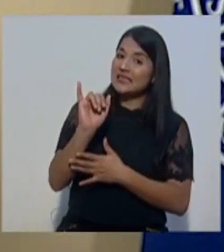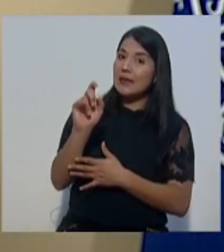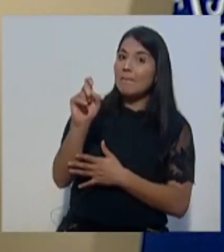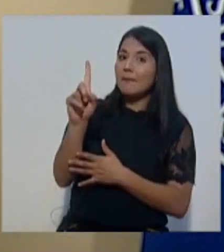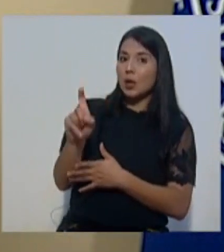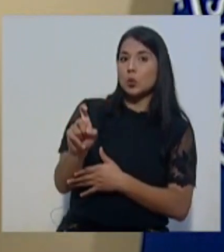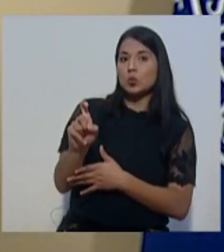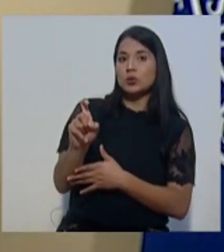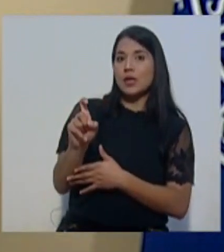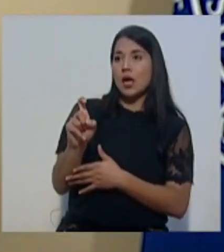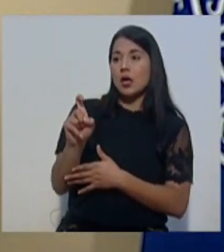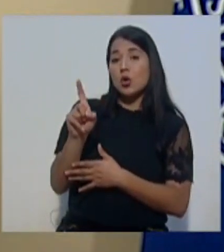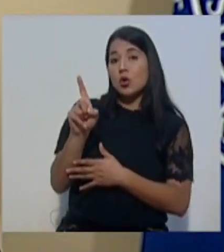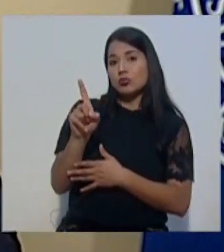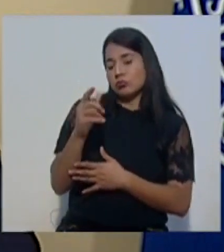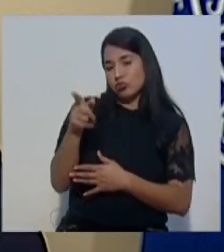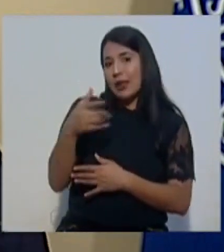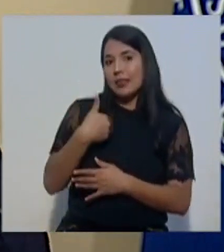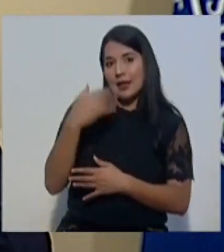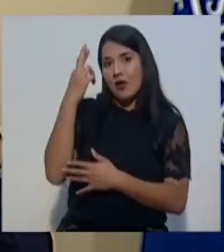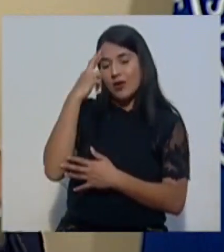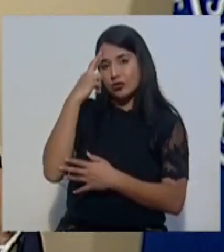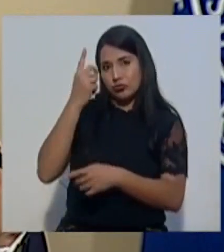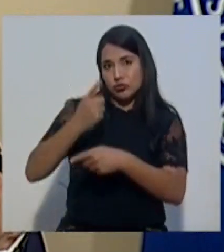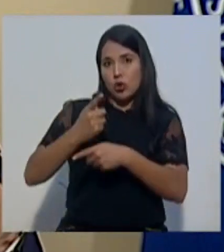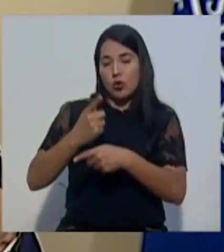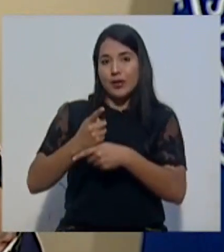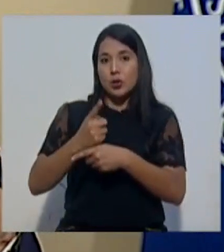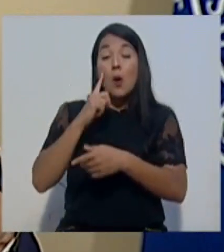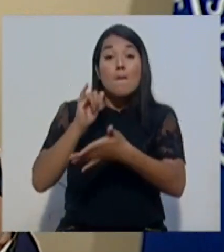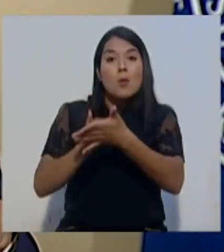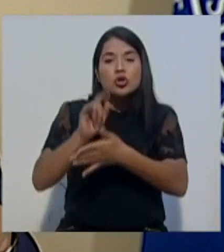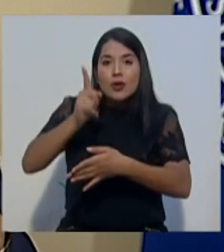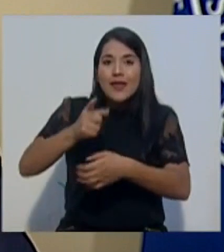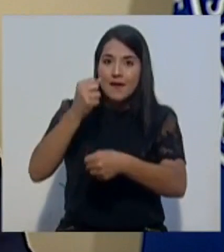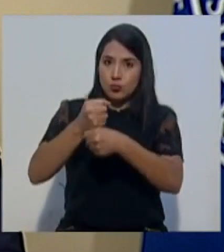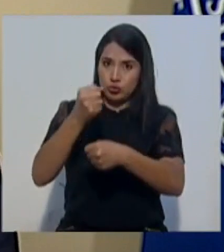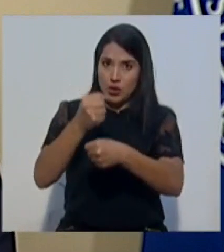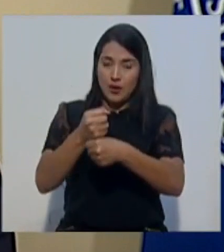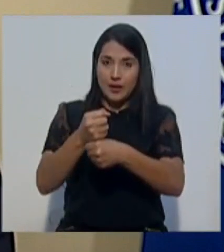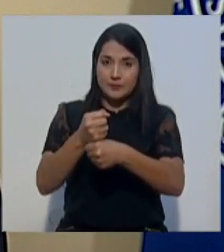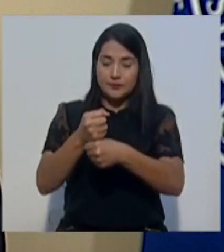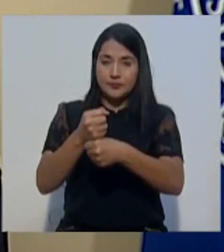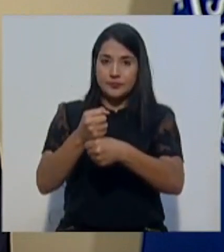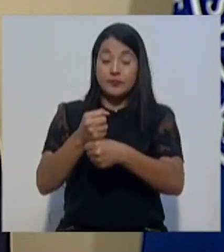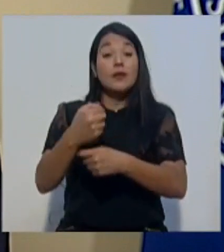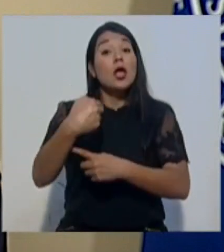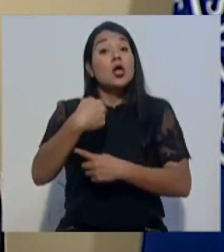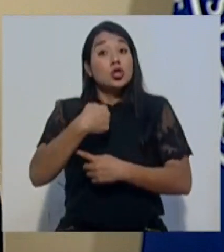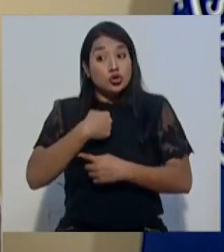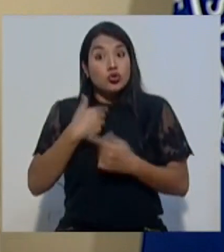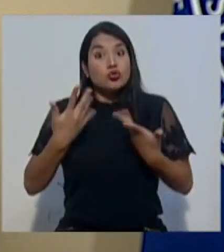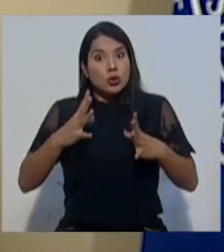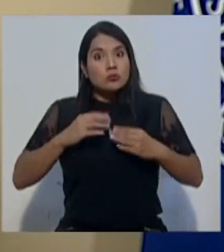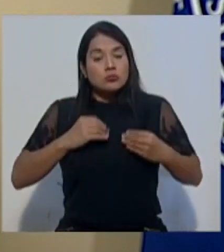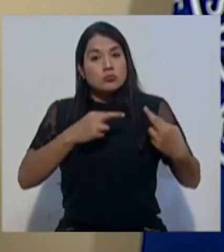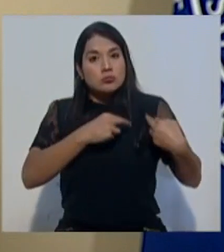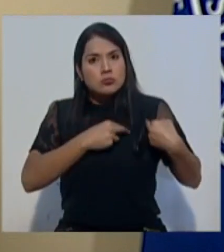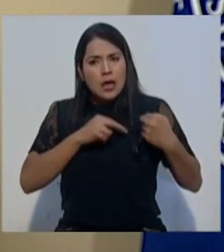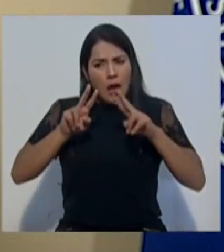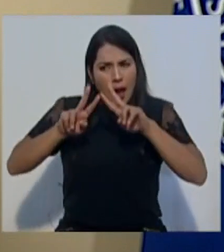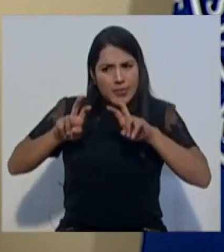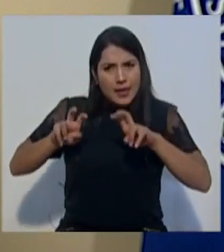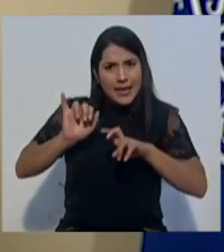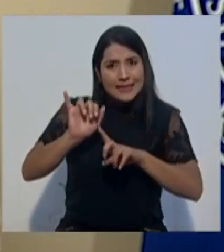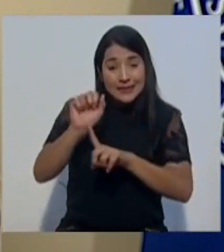la dirección absolutamente correcta en eso. Casualmente por eso hay que trabajar en esa dirección. Yo me he dado la tarea incluso de estudiar a